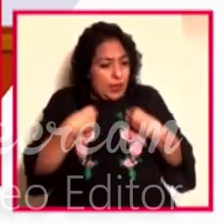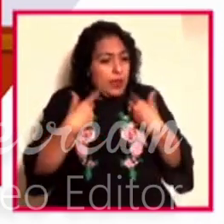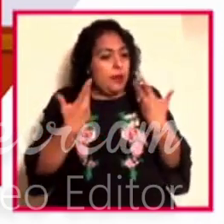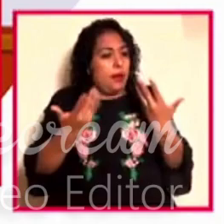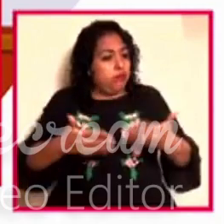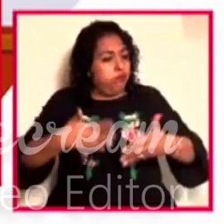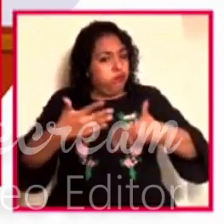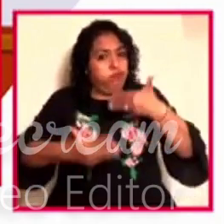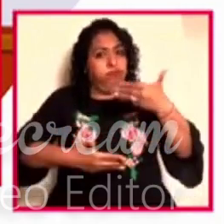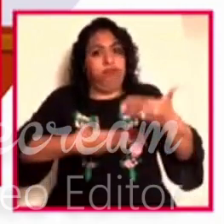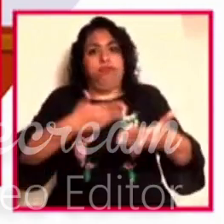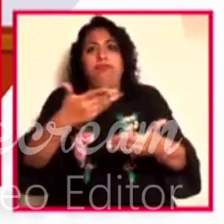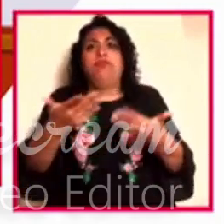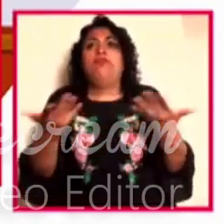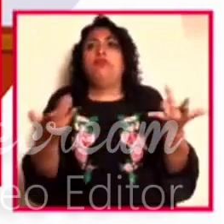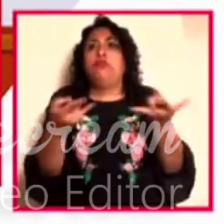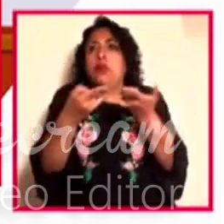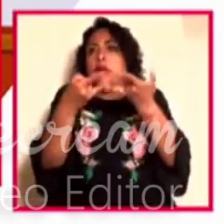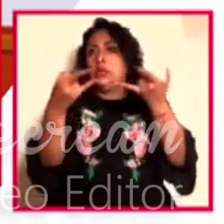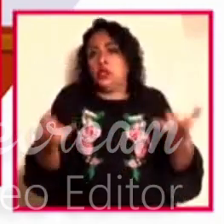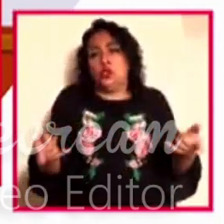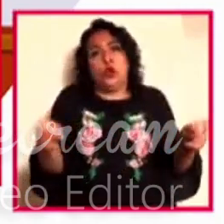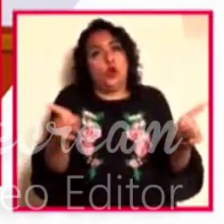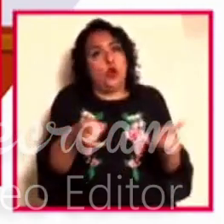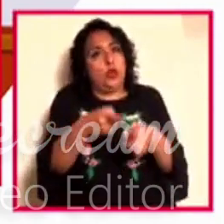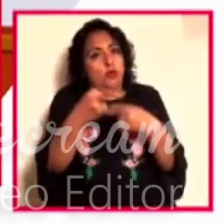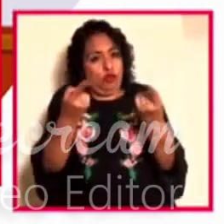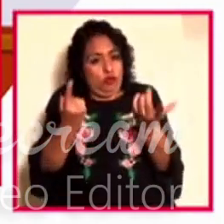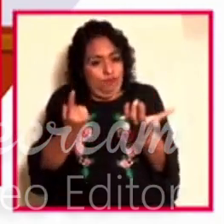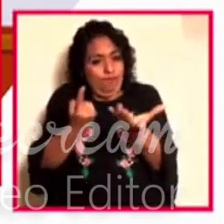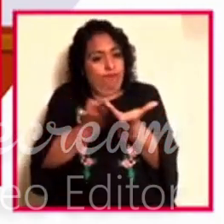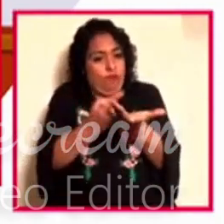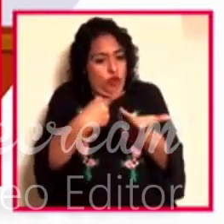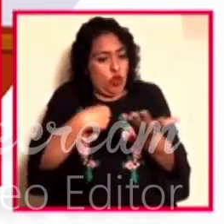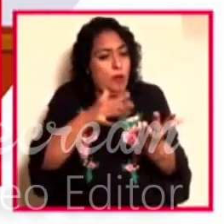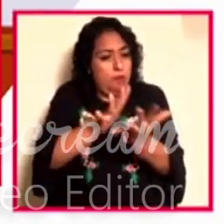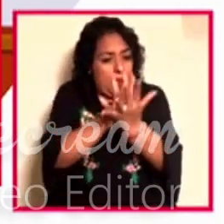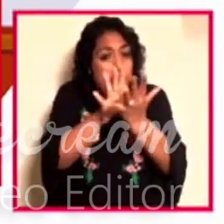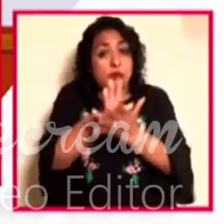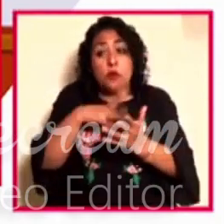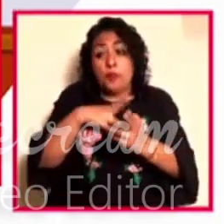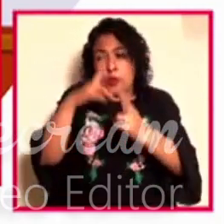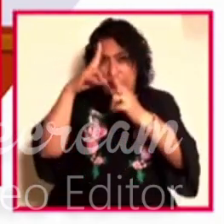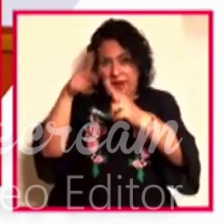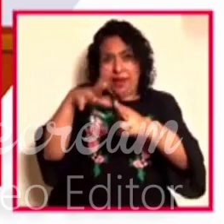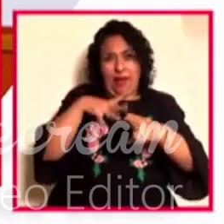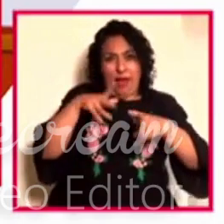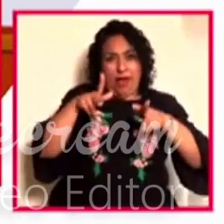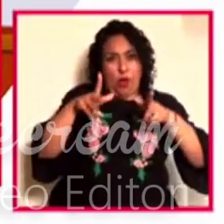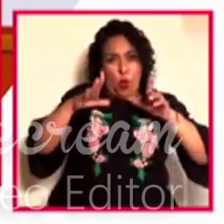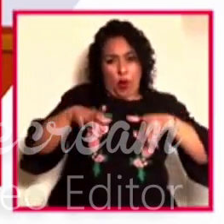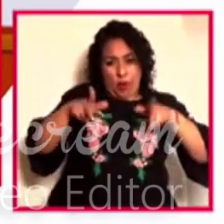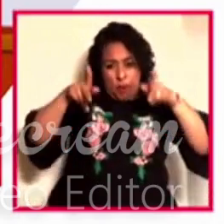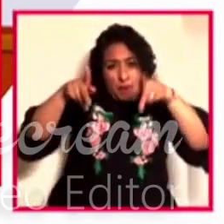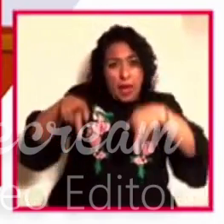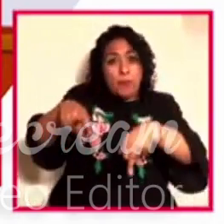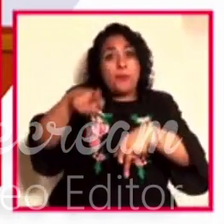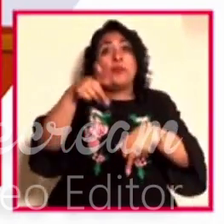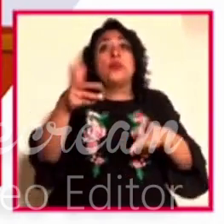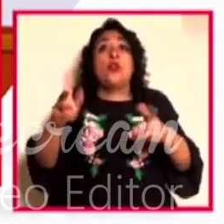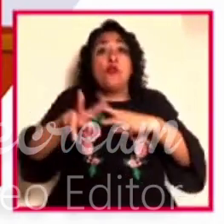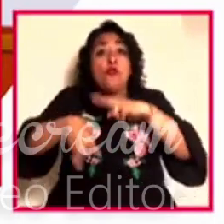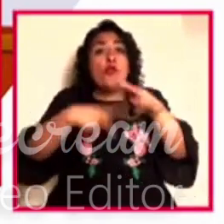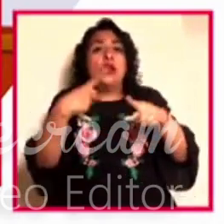inagotable que es la historia de la música. Al homenaje de cuerpo presente también acudieron algunos integrantes del mundo